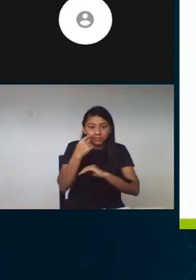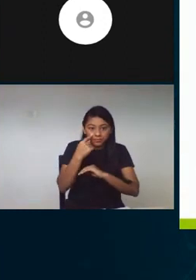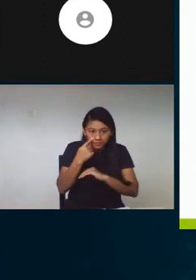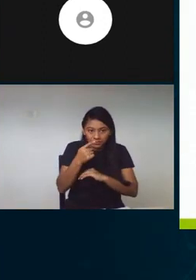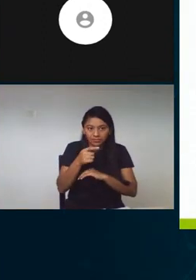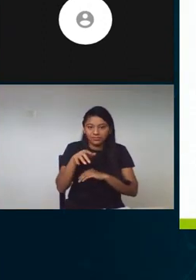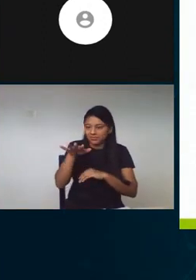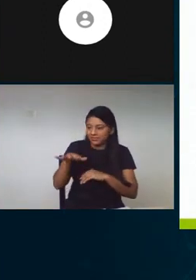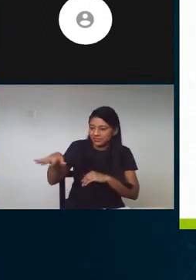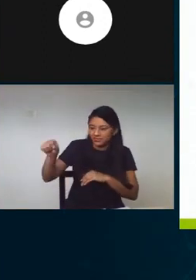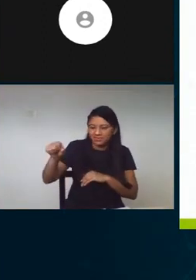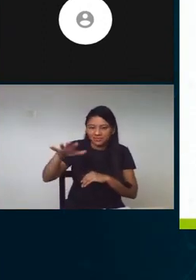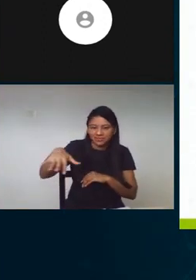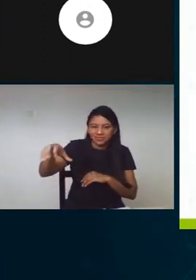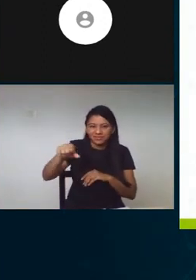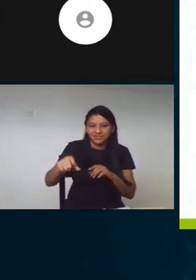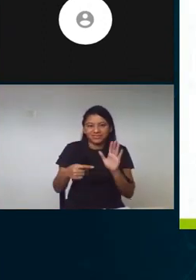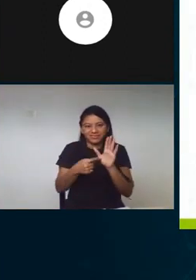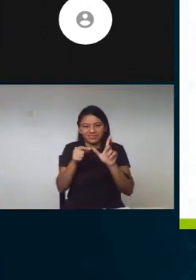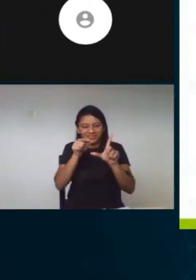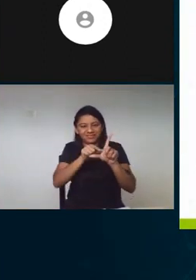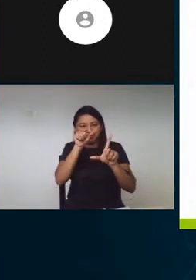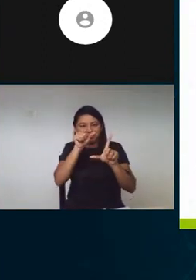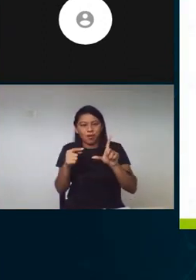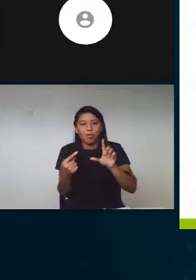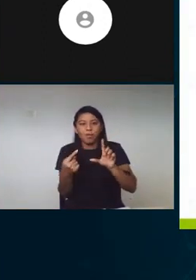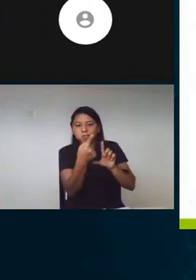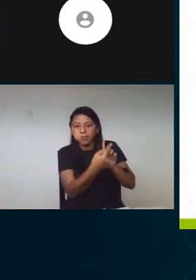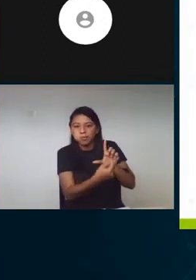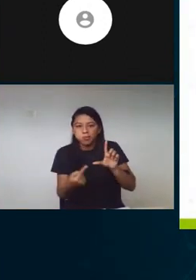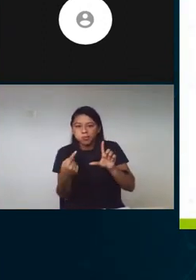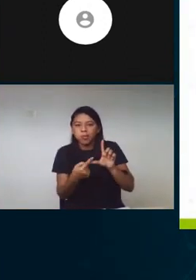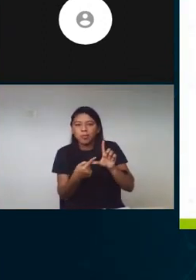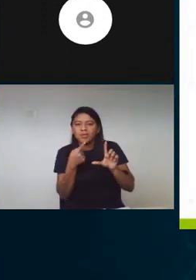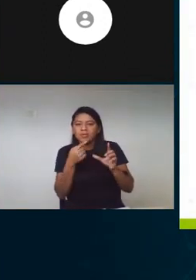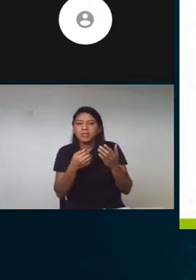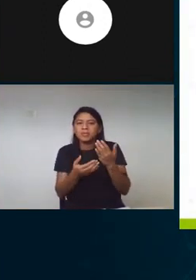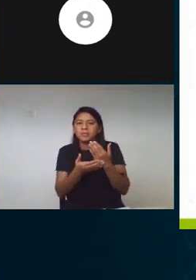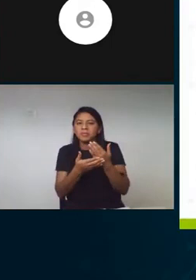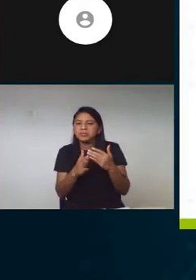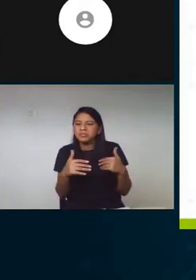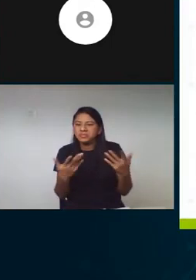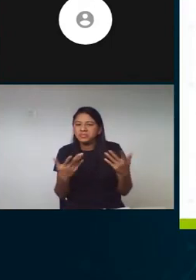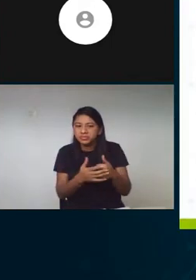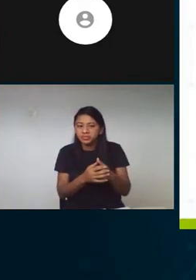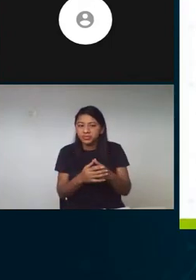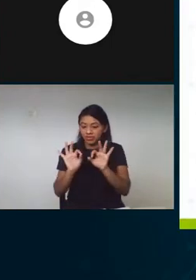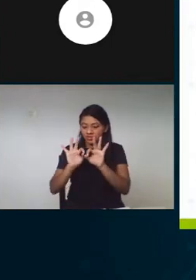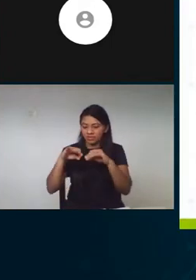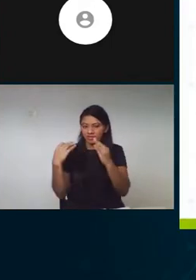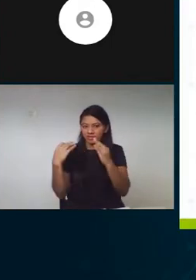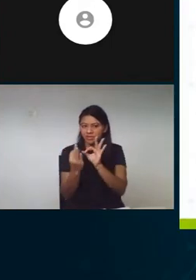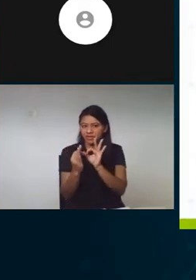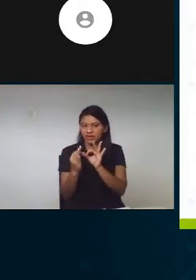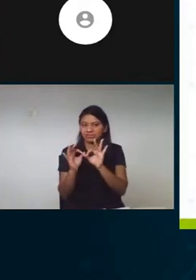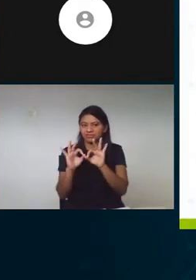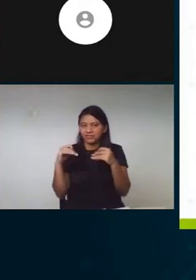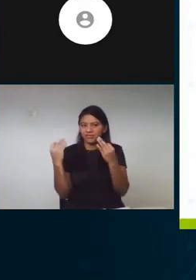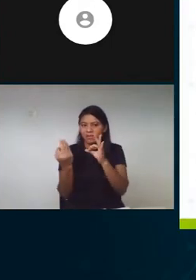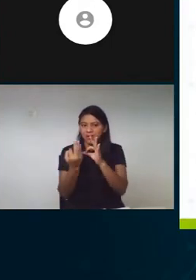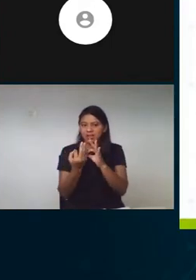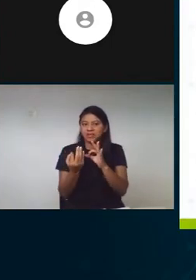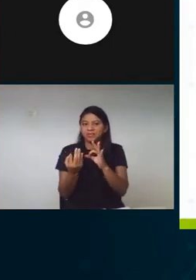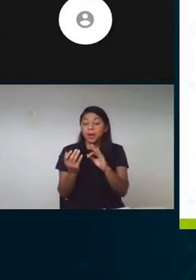que vemos hoy en día, las familias medellinenses están conformadas por 3 integrantes, papá, mamá, hijo, casi son así,